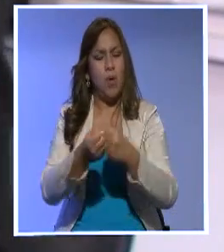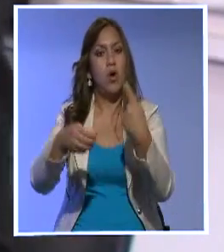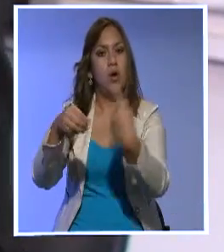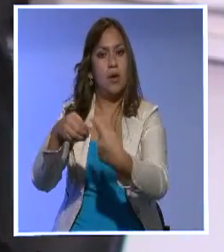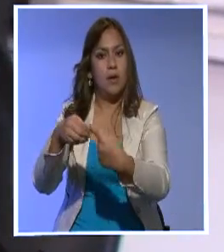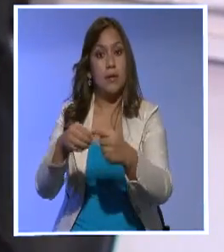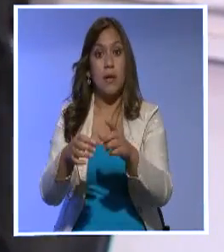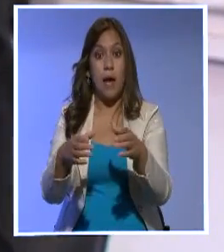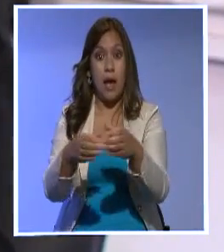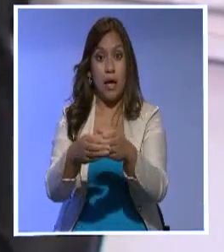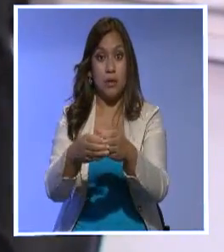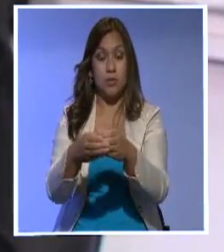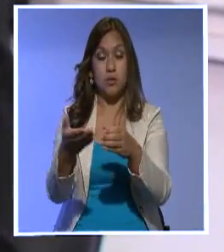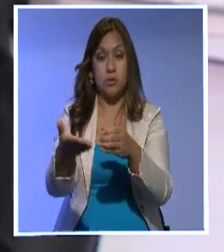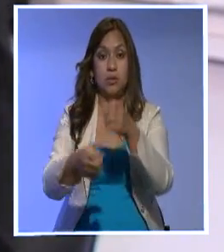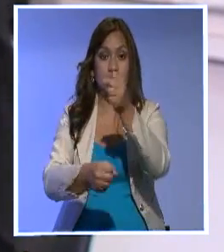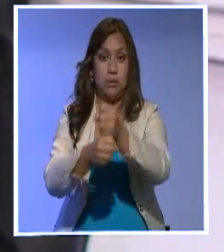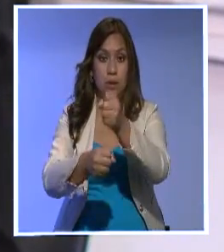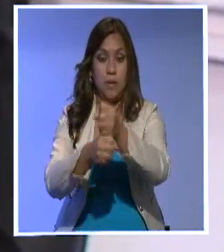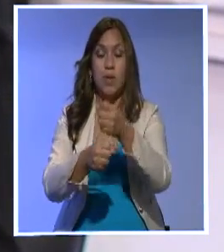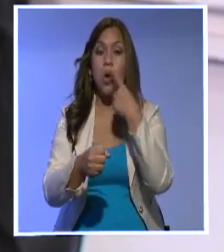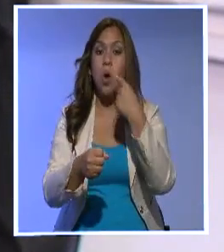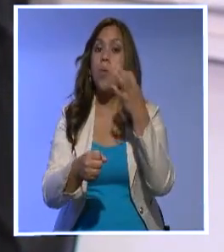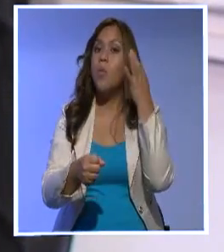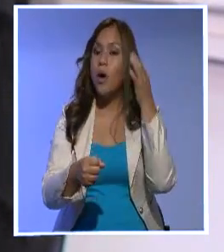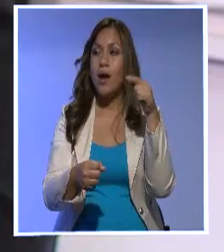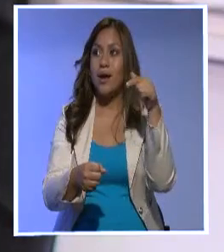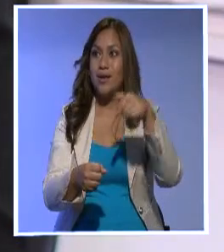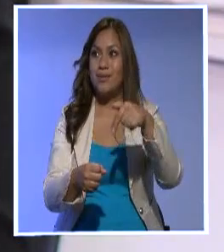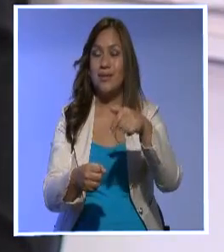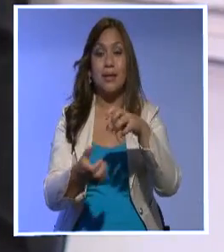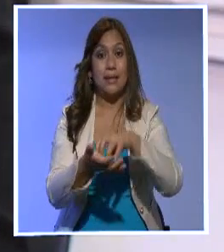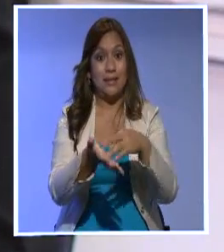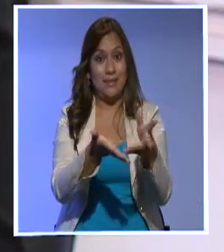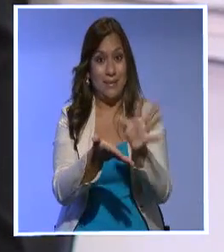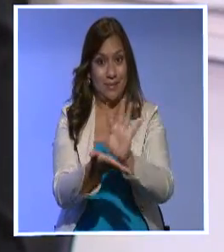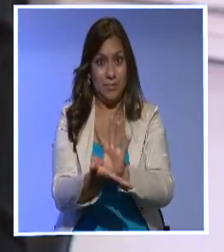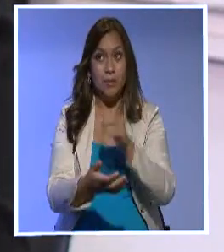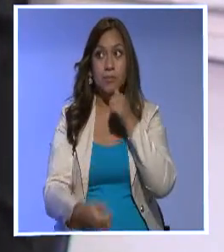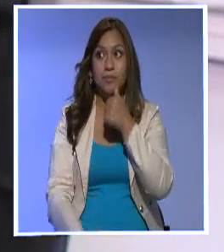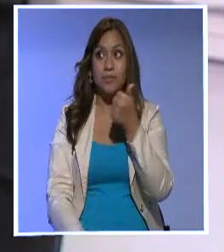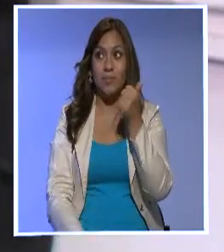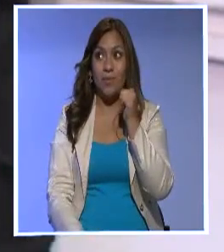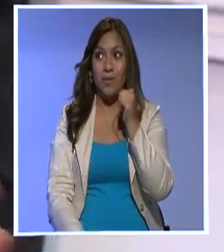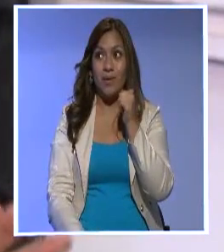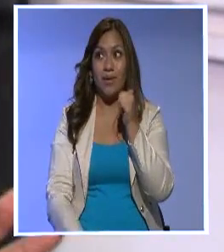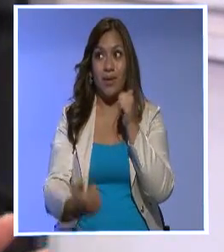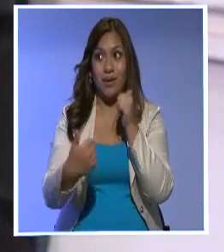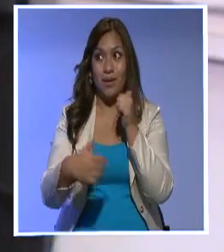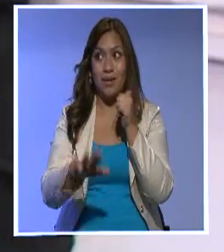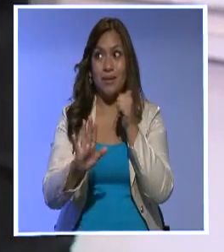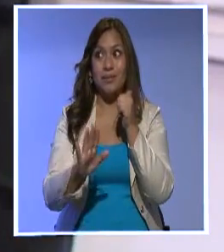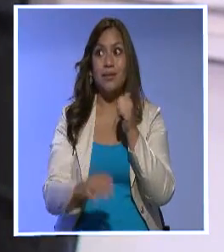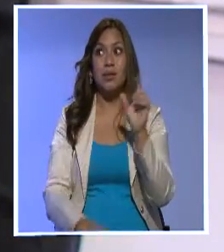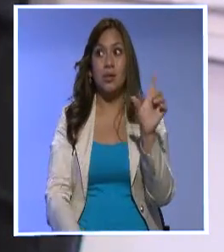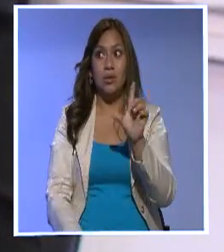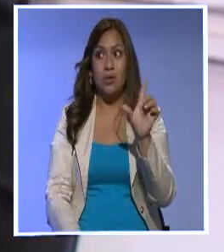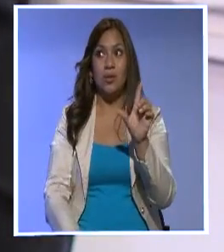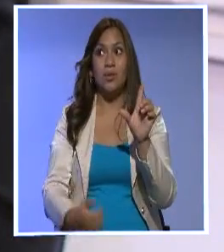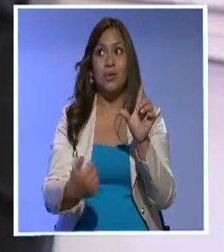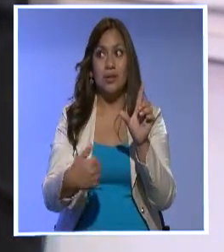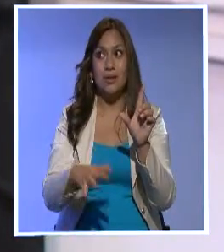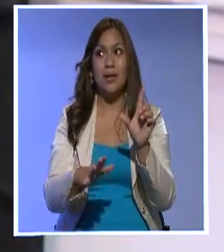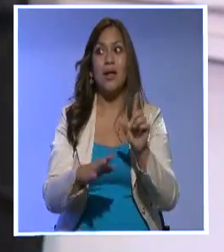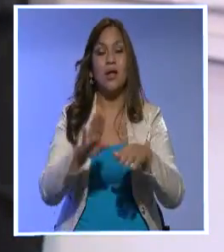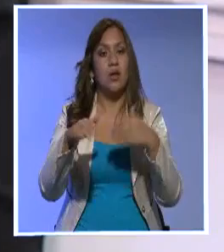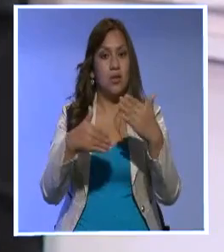a nuestra asociación de trabajadores y trabajadores de la asamblea nacional que además el día de ayer han realizado el día de ayer lunes han realizado